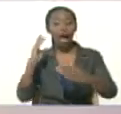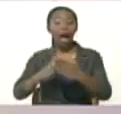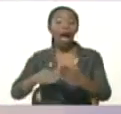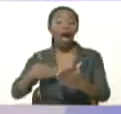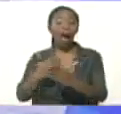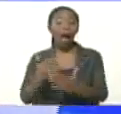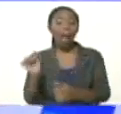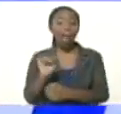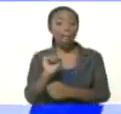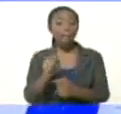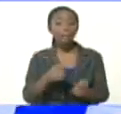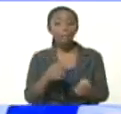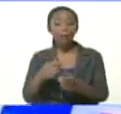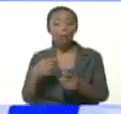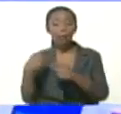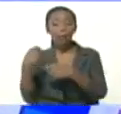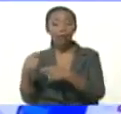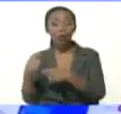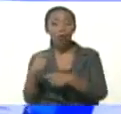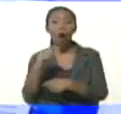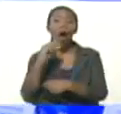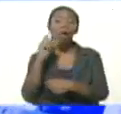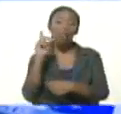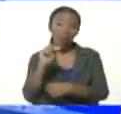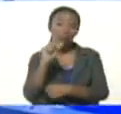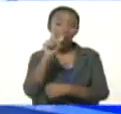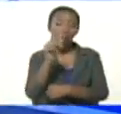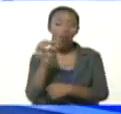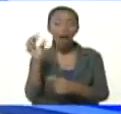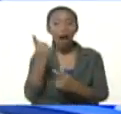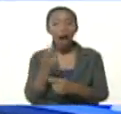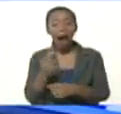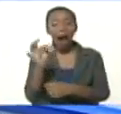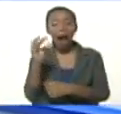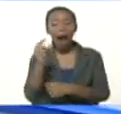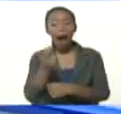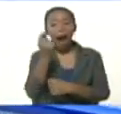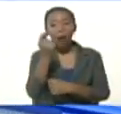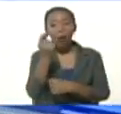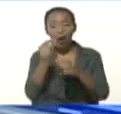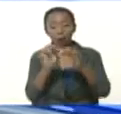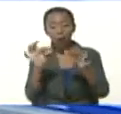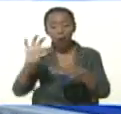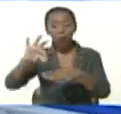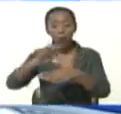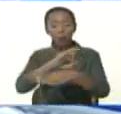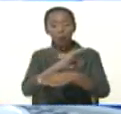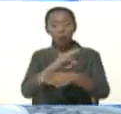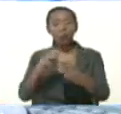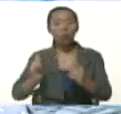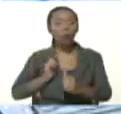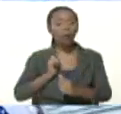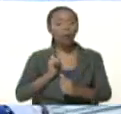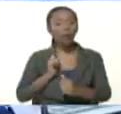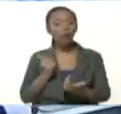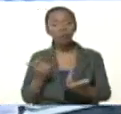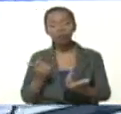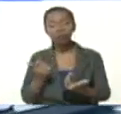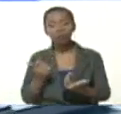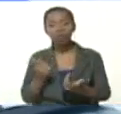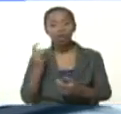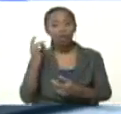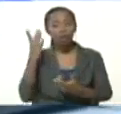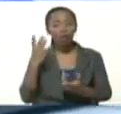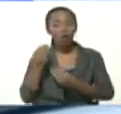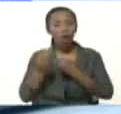una aguja para coser un botón que se le caiga, lo que quiera, un inmueble, lo que sea, Petrochoc. ¿Cómo